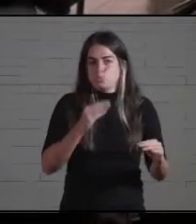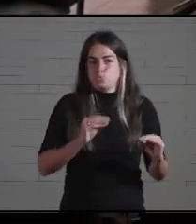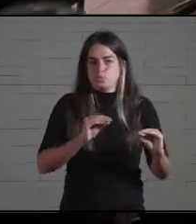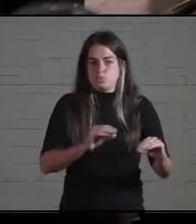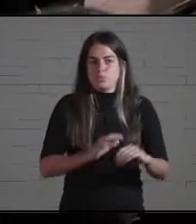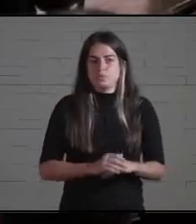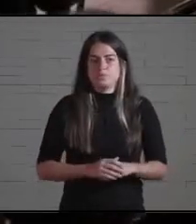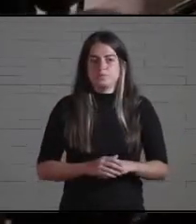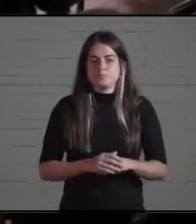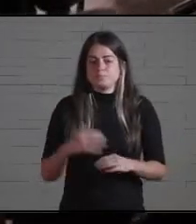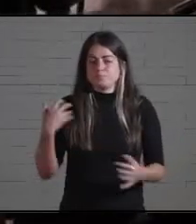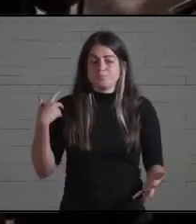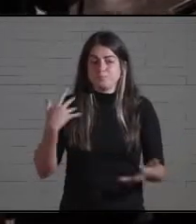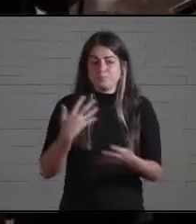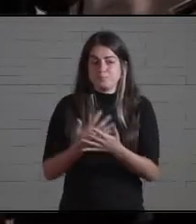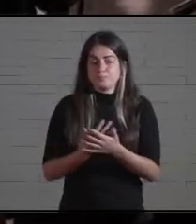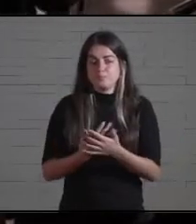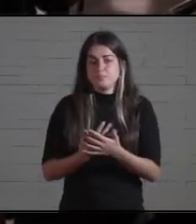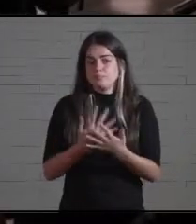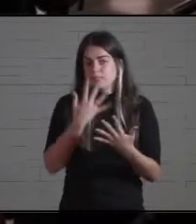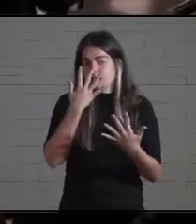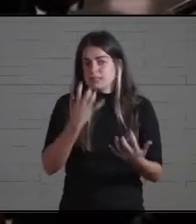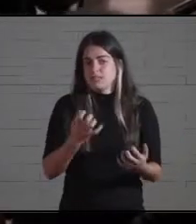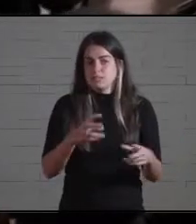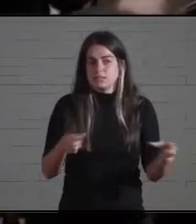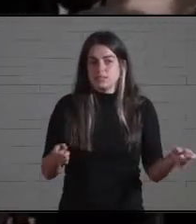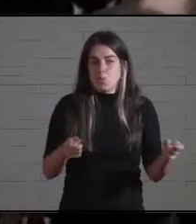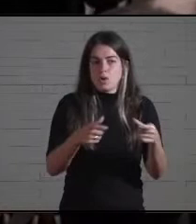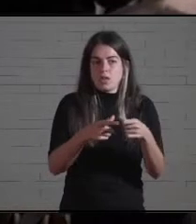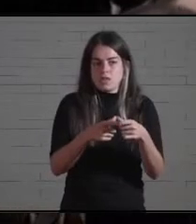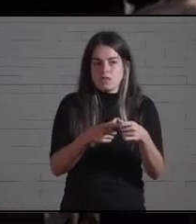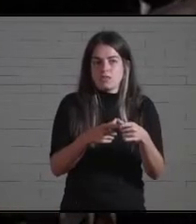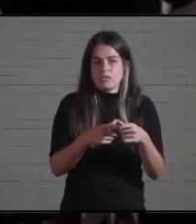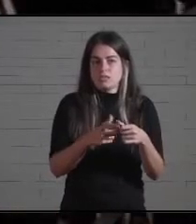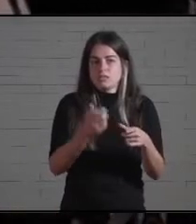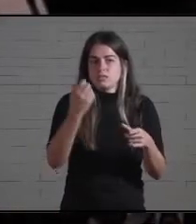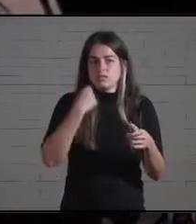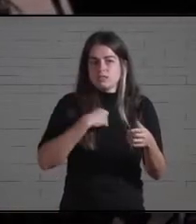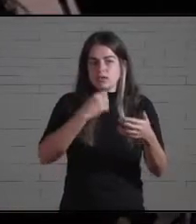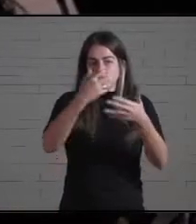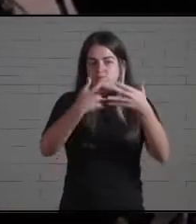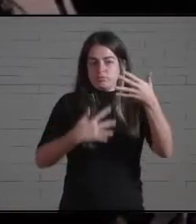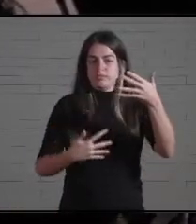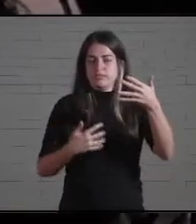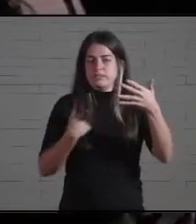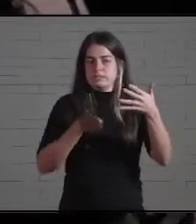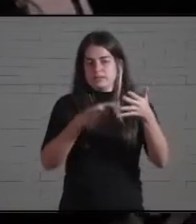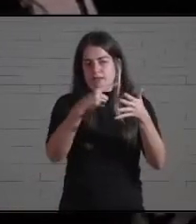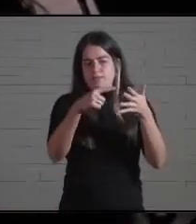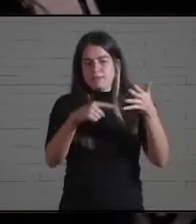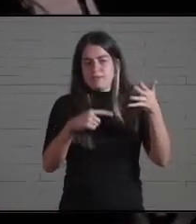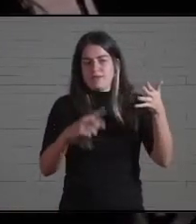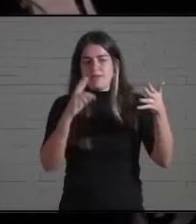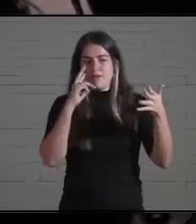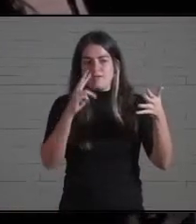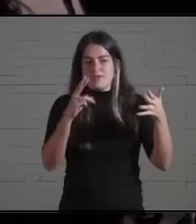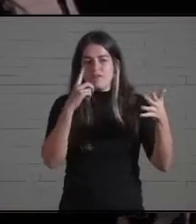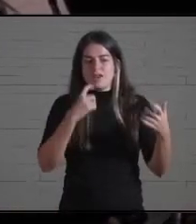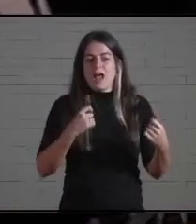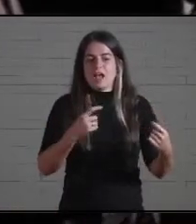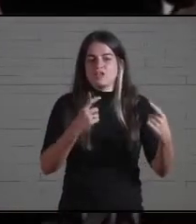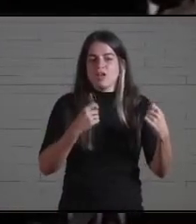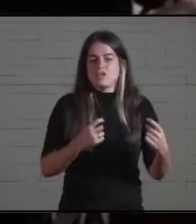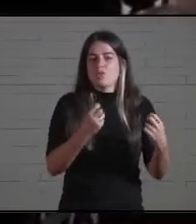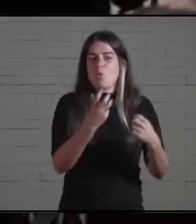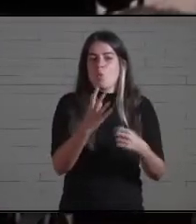Últimamente, desgraciadamente, la Seguridad Social ya nos desglosa el gasto. Antes sabíamos cuánto se gastaba para las prestaciones